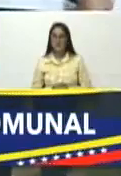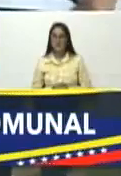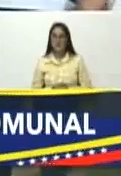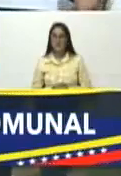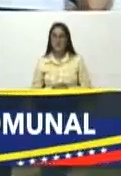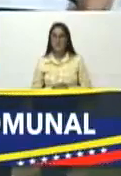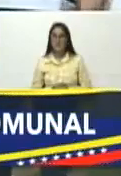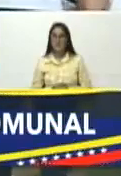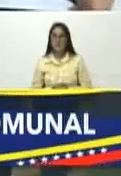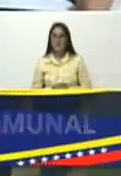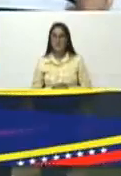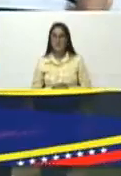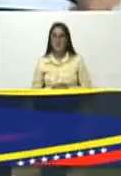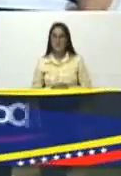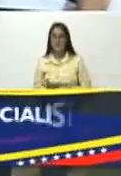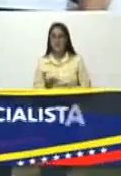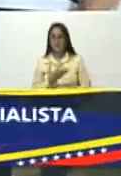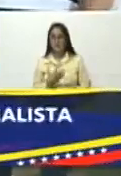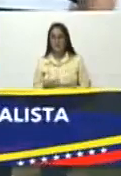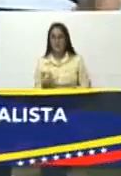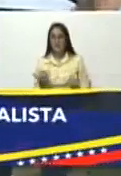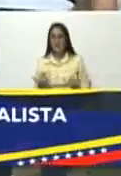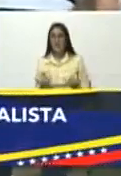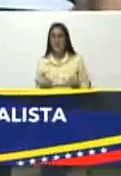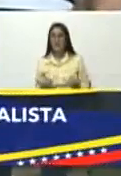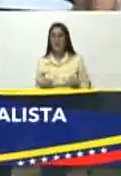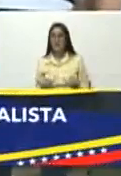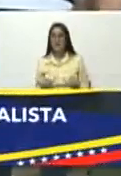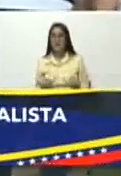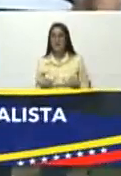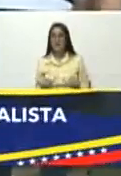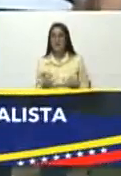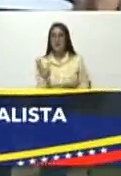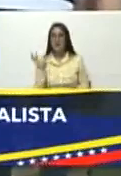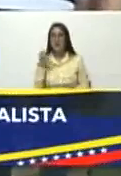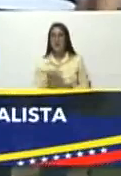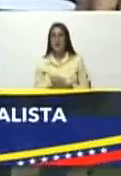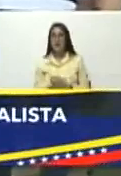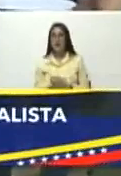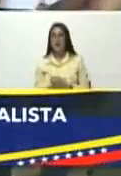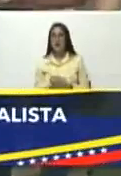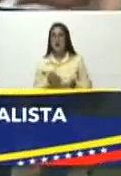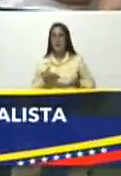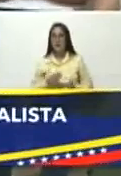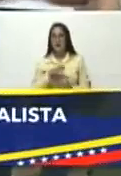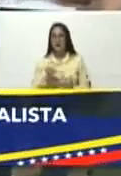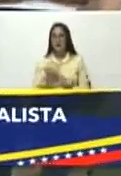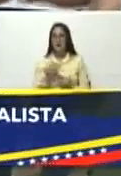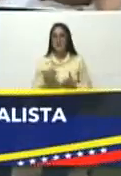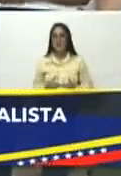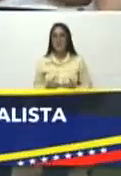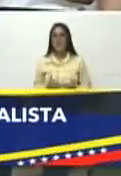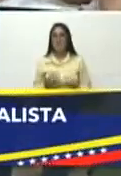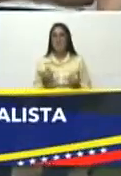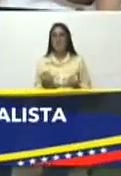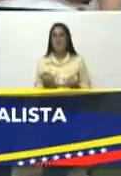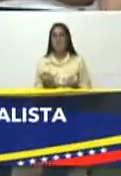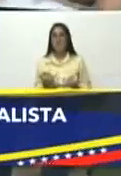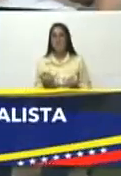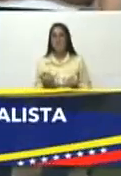¡Que viva! Mi comandante presidente, desde acá, Aragua, cuna de la revolución, estamos en un